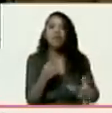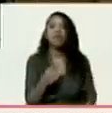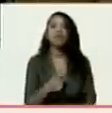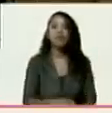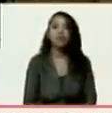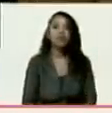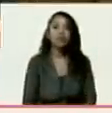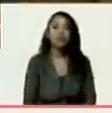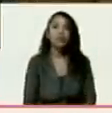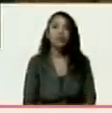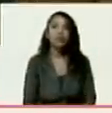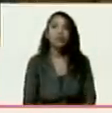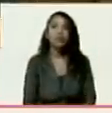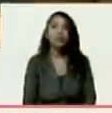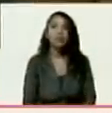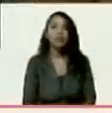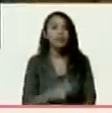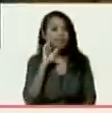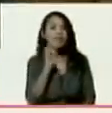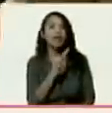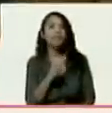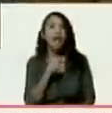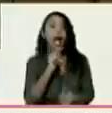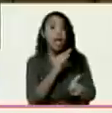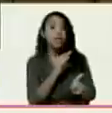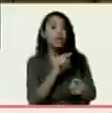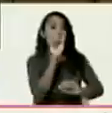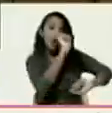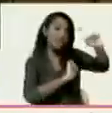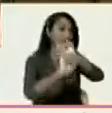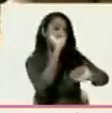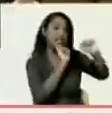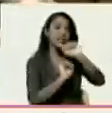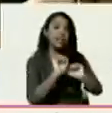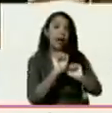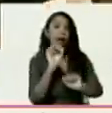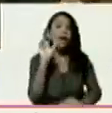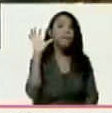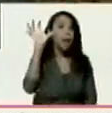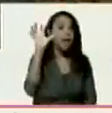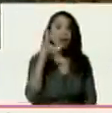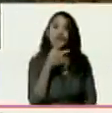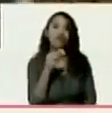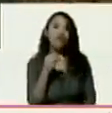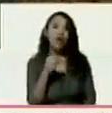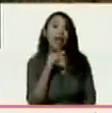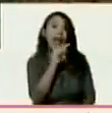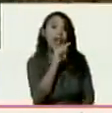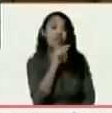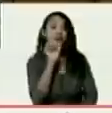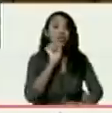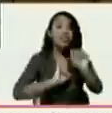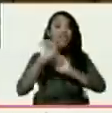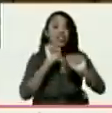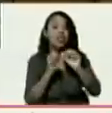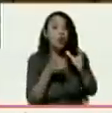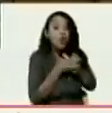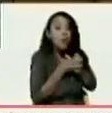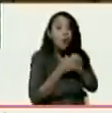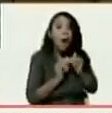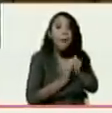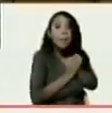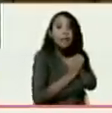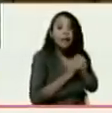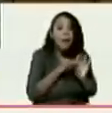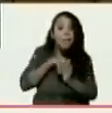No. Mira, ellos no defienden la patria. Ellos están, cada quien está defendiendo su sector.